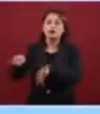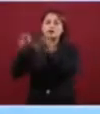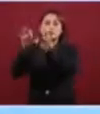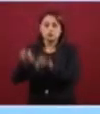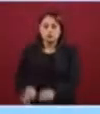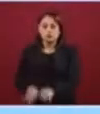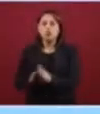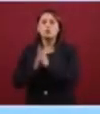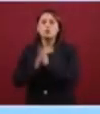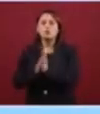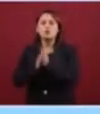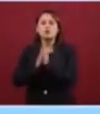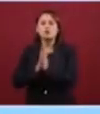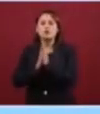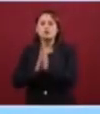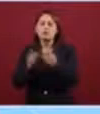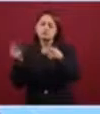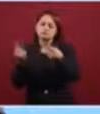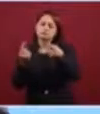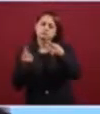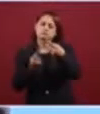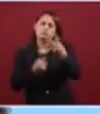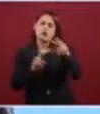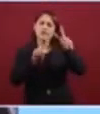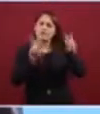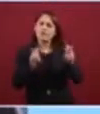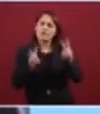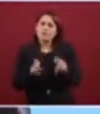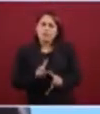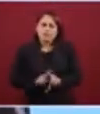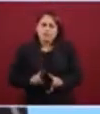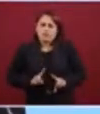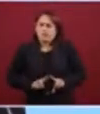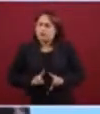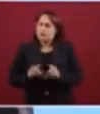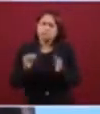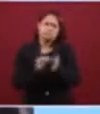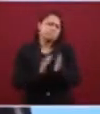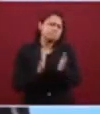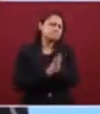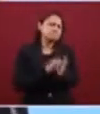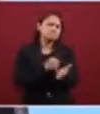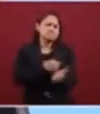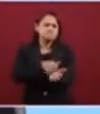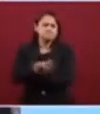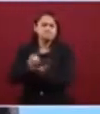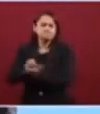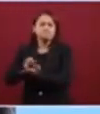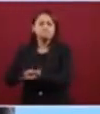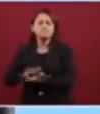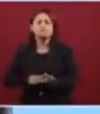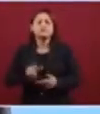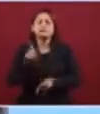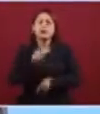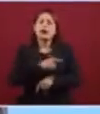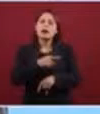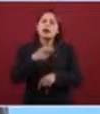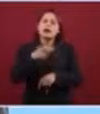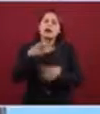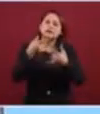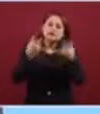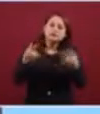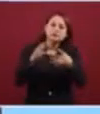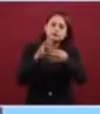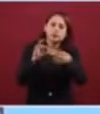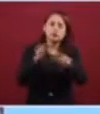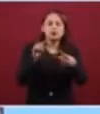periodísticos. Entrevista, reportaje, crónica, investigación, la unidad de investigación, la unidad